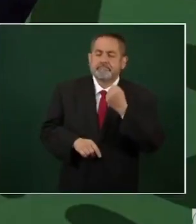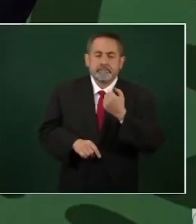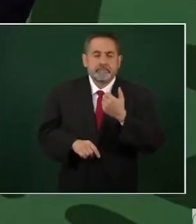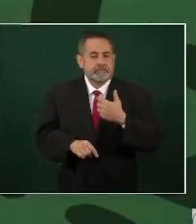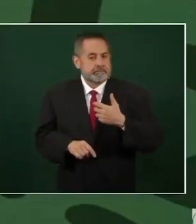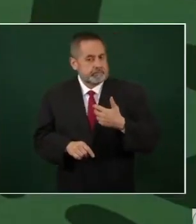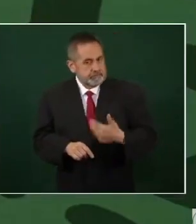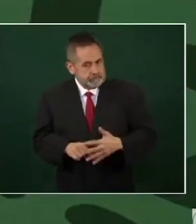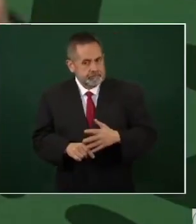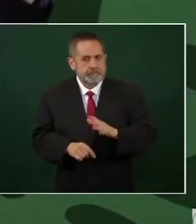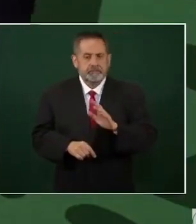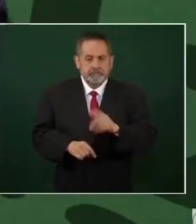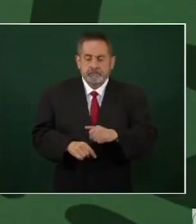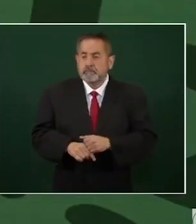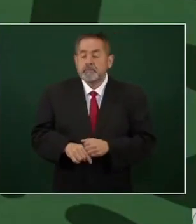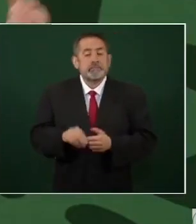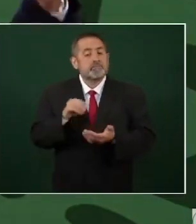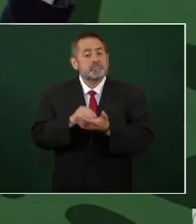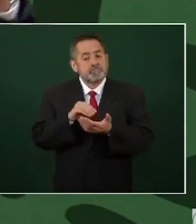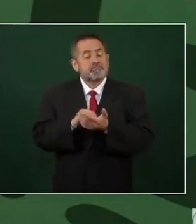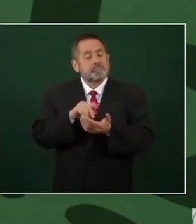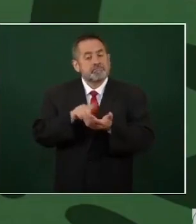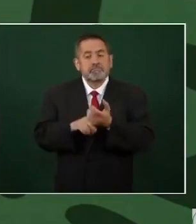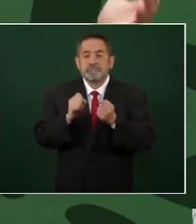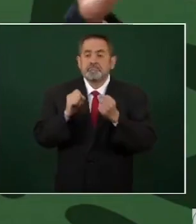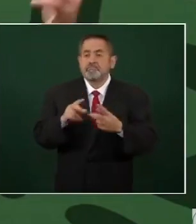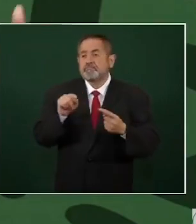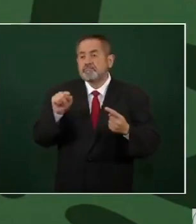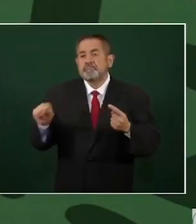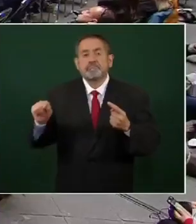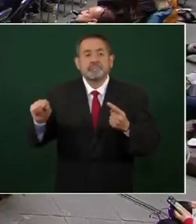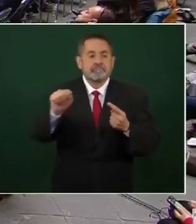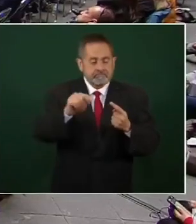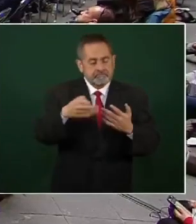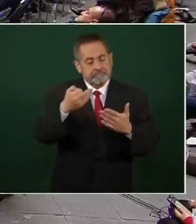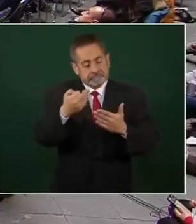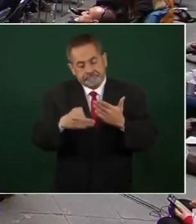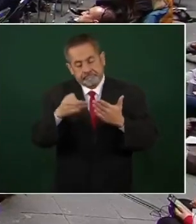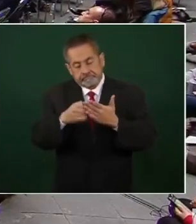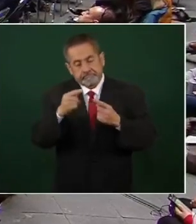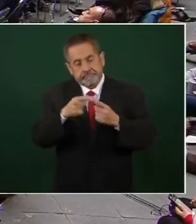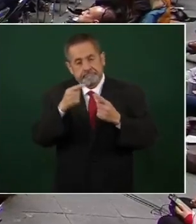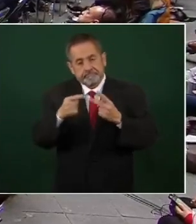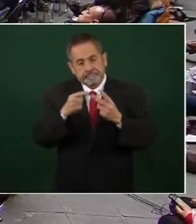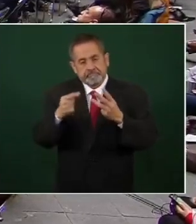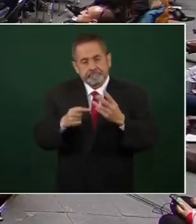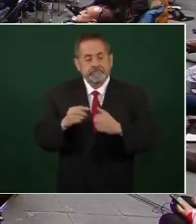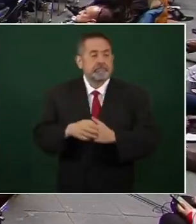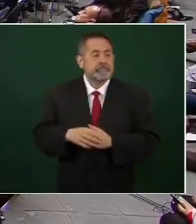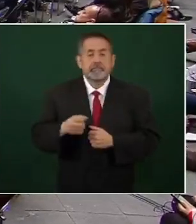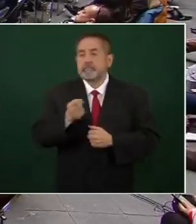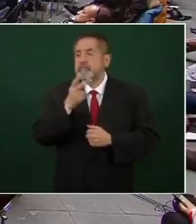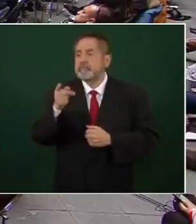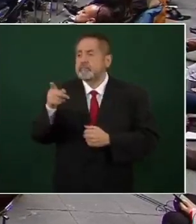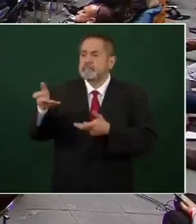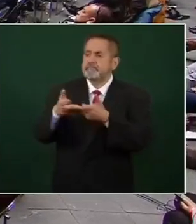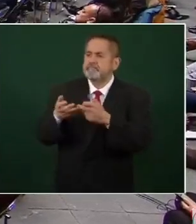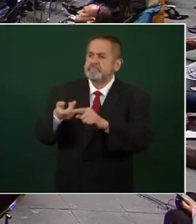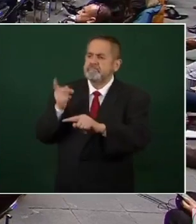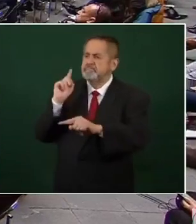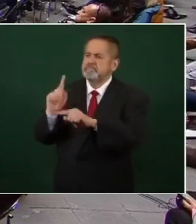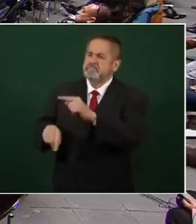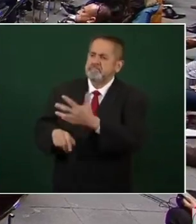quedaron muchos pendientes, gente que fue despojada de sus tierras,